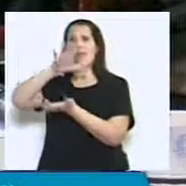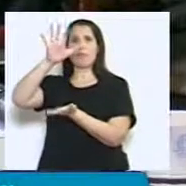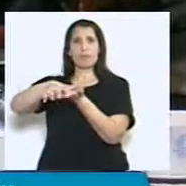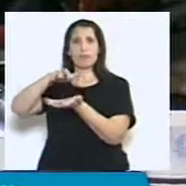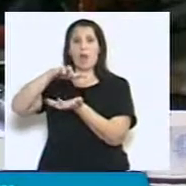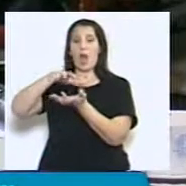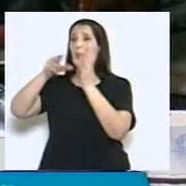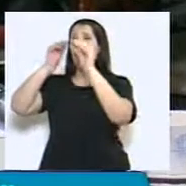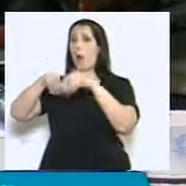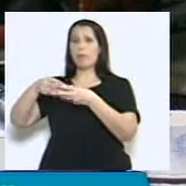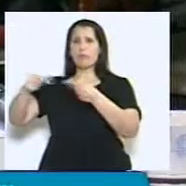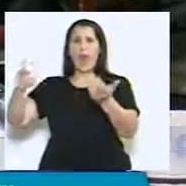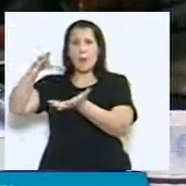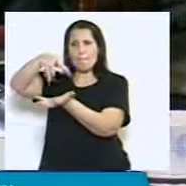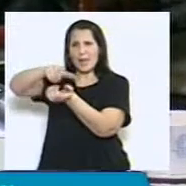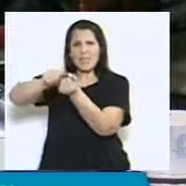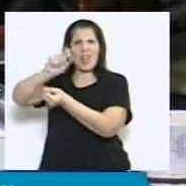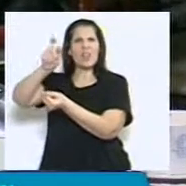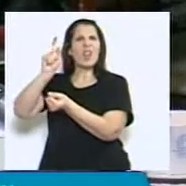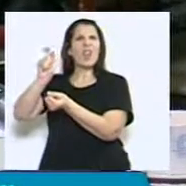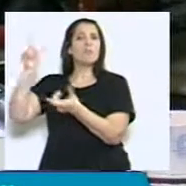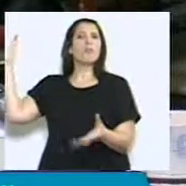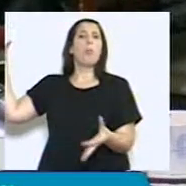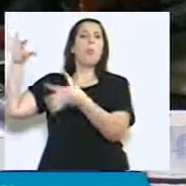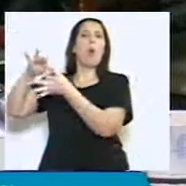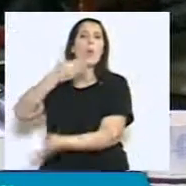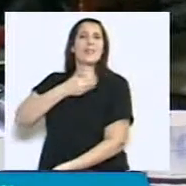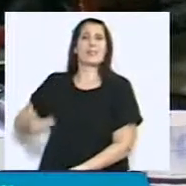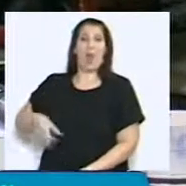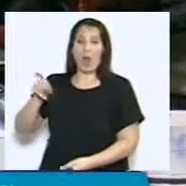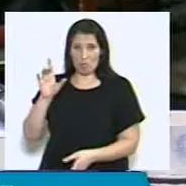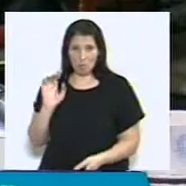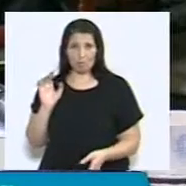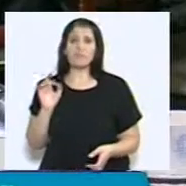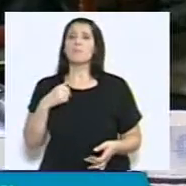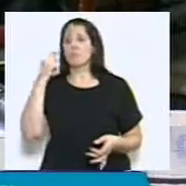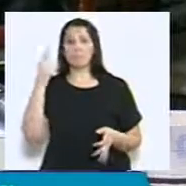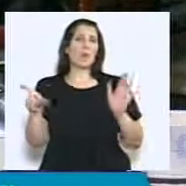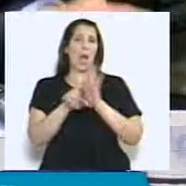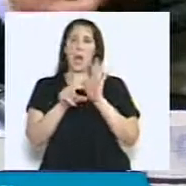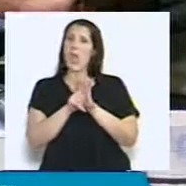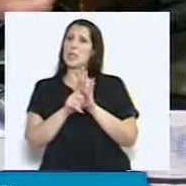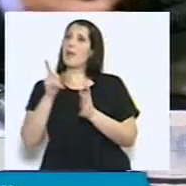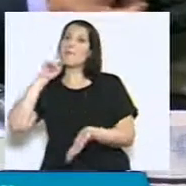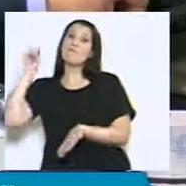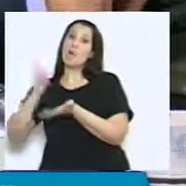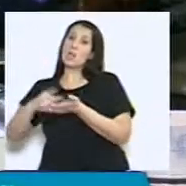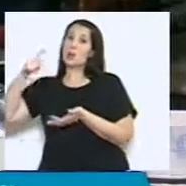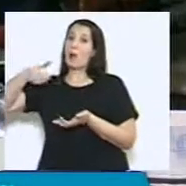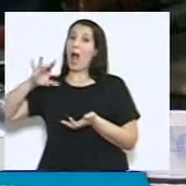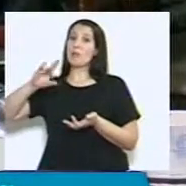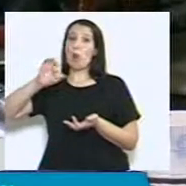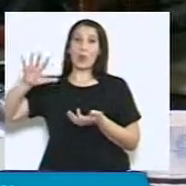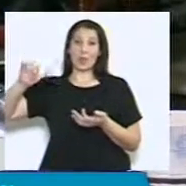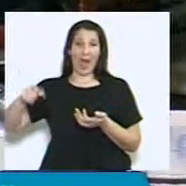que es una sociedad del Estado, además. Yo diría que casi sería un exceso la legislación a partir del fallo Madorrán con